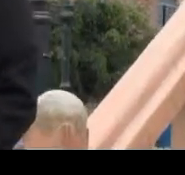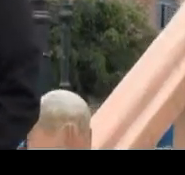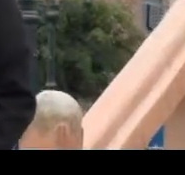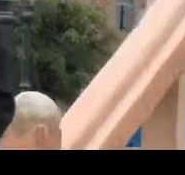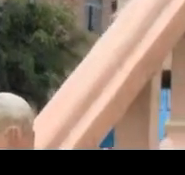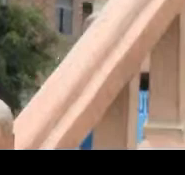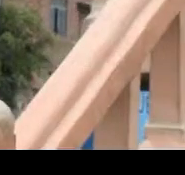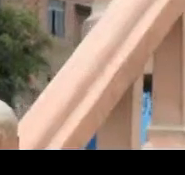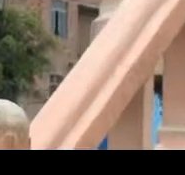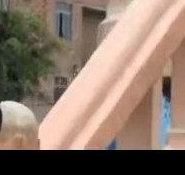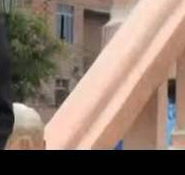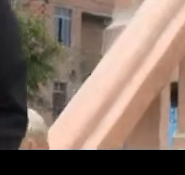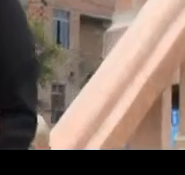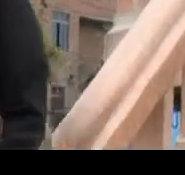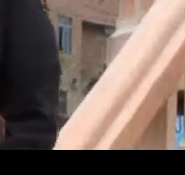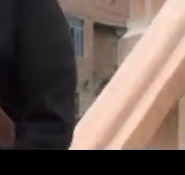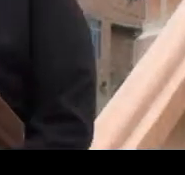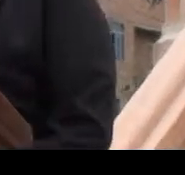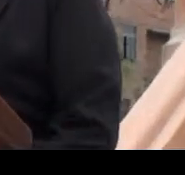semana también he podido